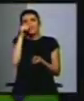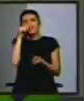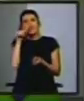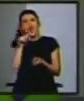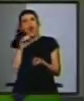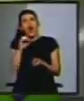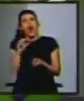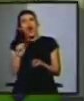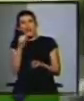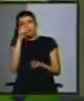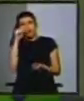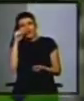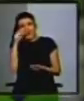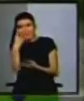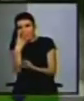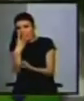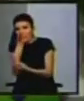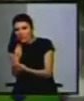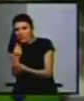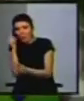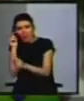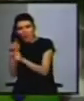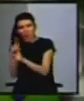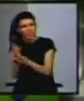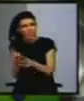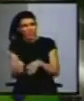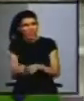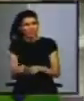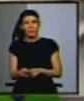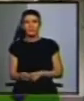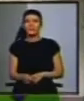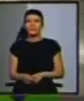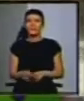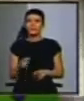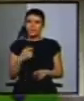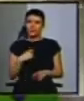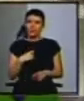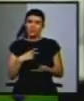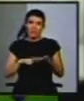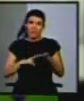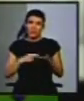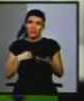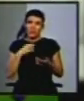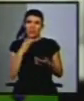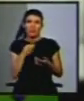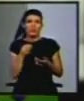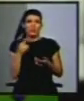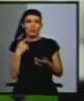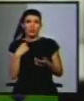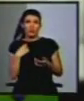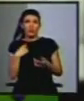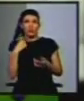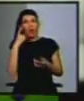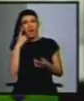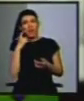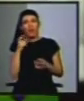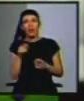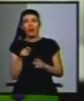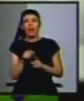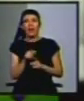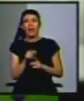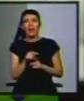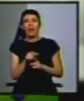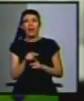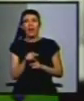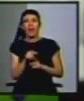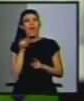cocaína. Yo reconozco y mi pensamiento es que esto venía